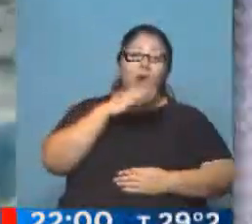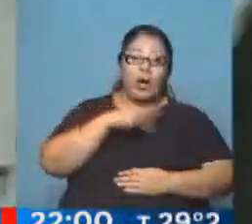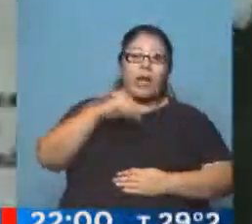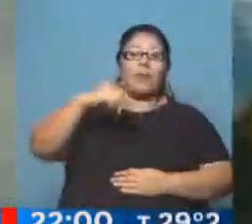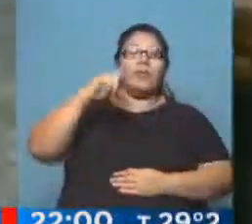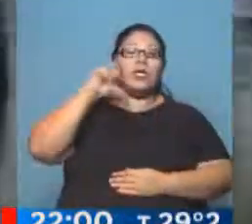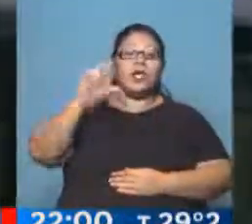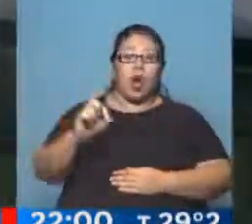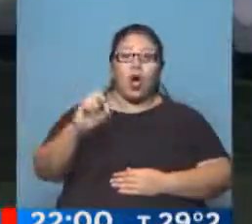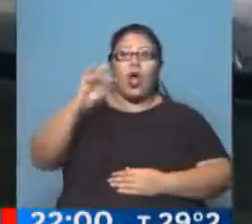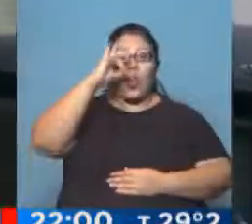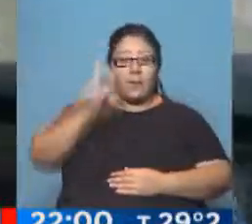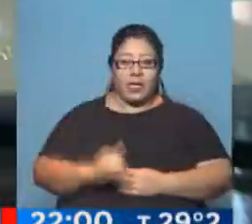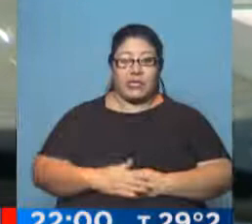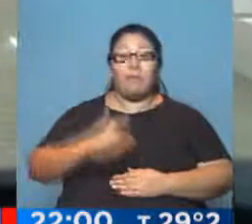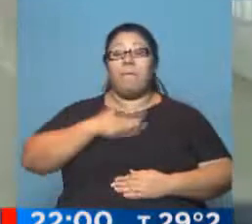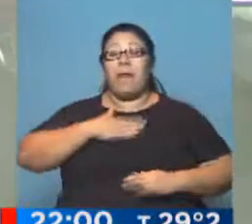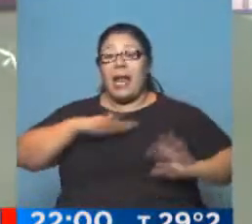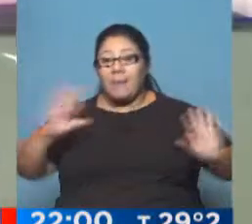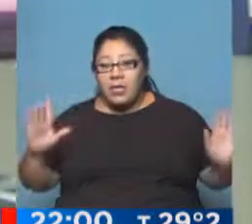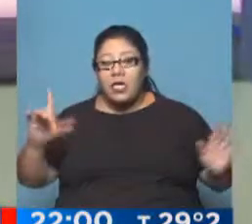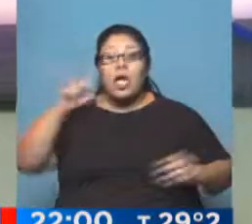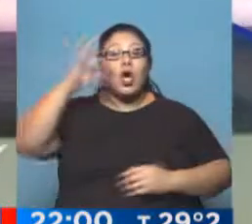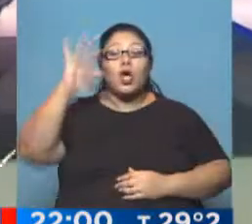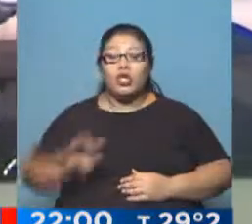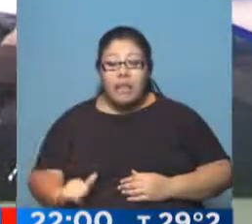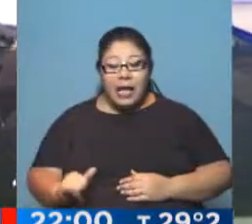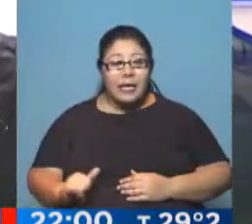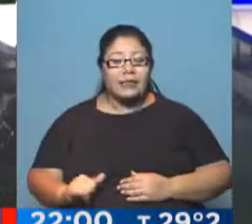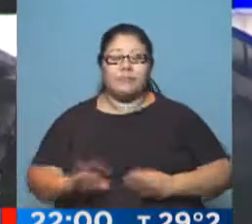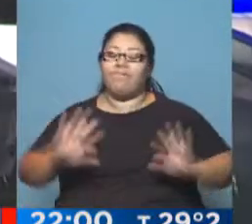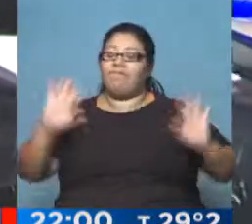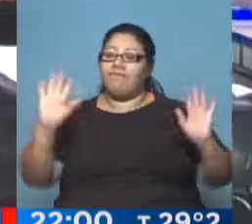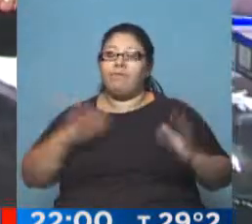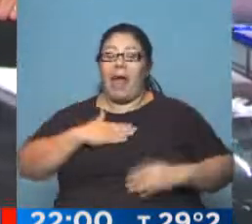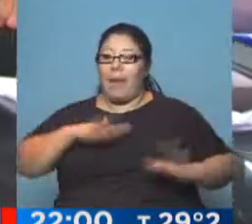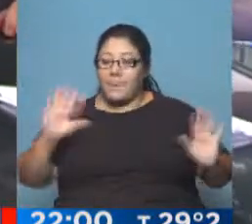gol de la fecha para mí. González sentenciando el futuro del técnico de